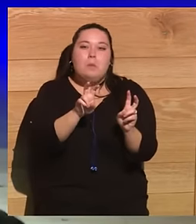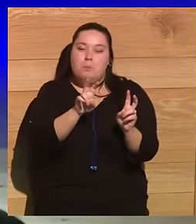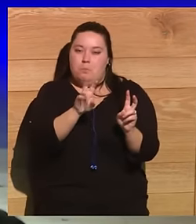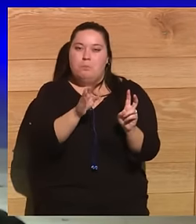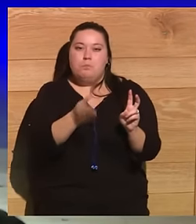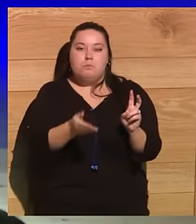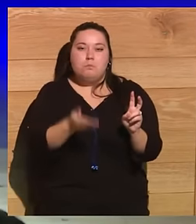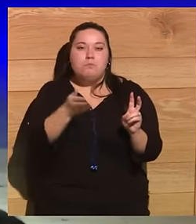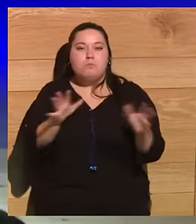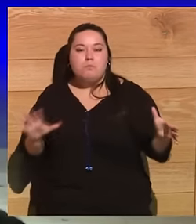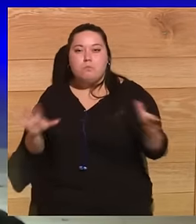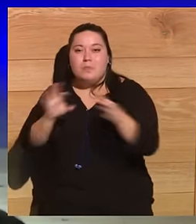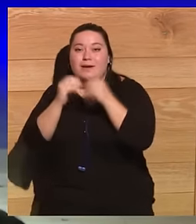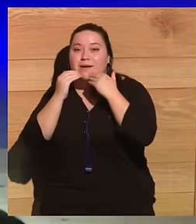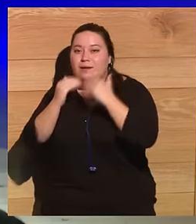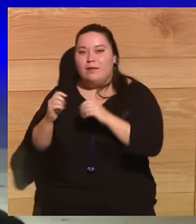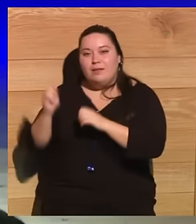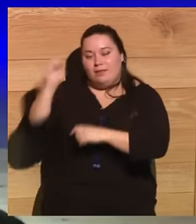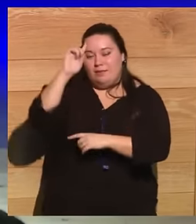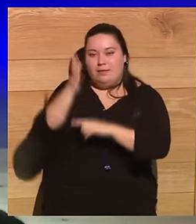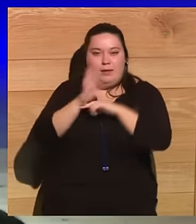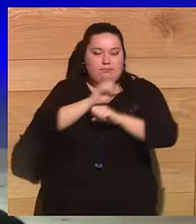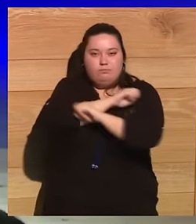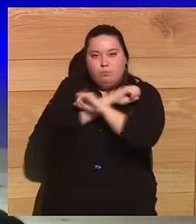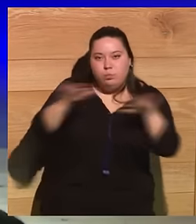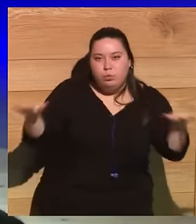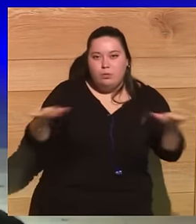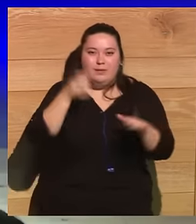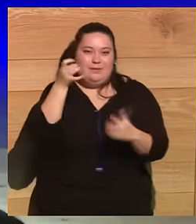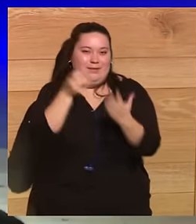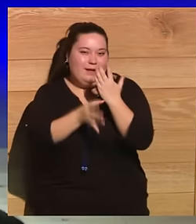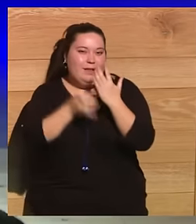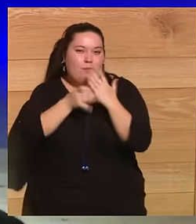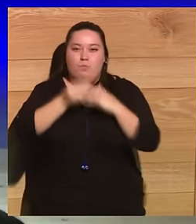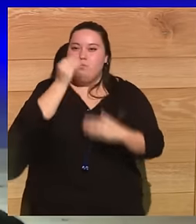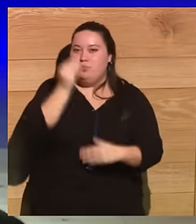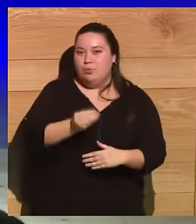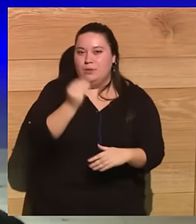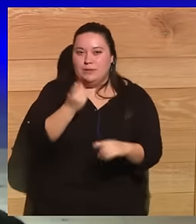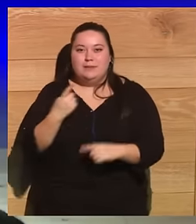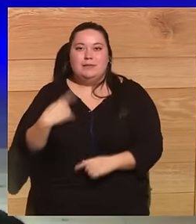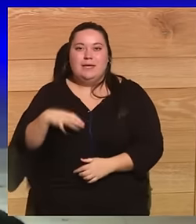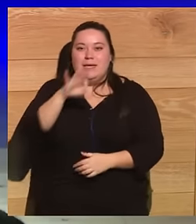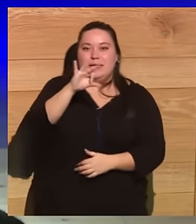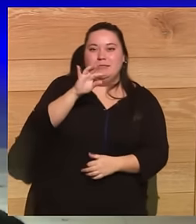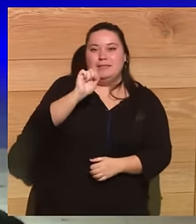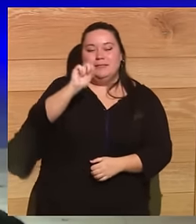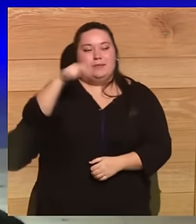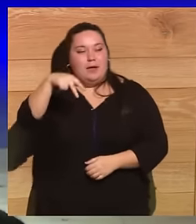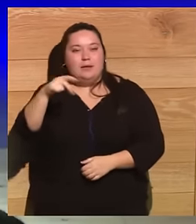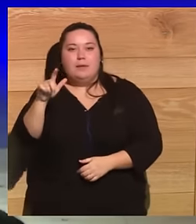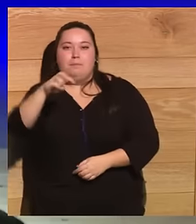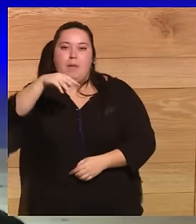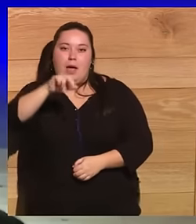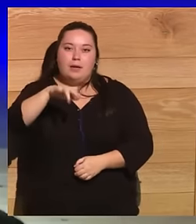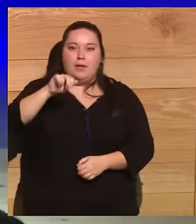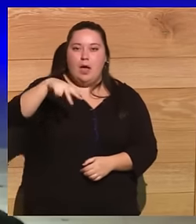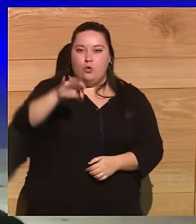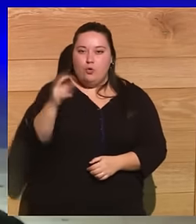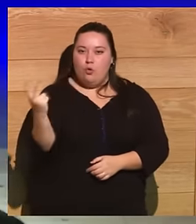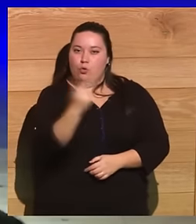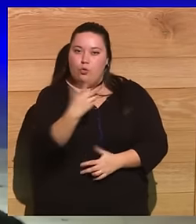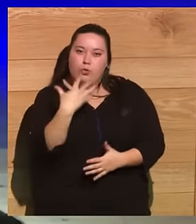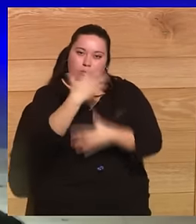surgen de la divulgación neurocientífica de gran calidad que hacen Stan y Mariano. Este me parece que es uno